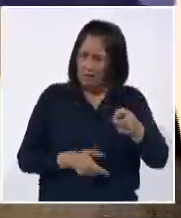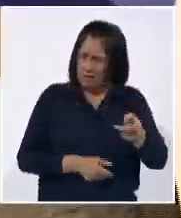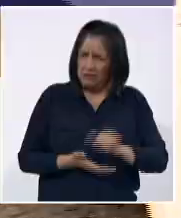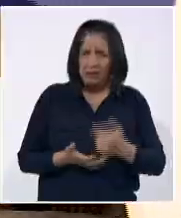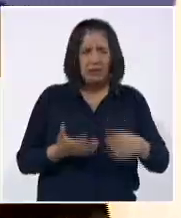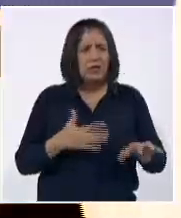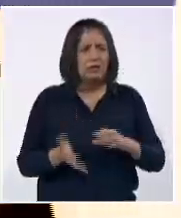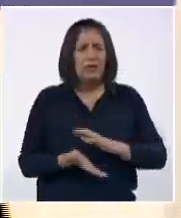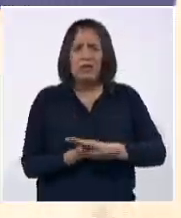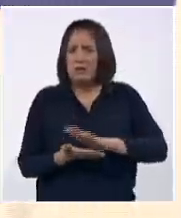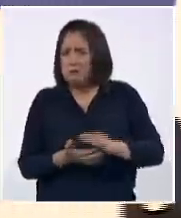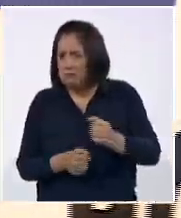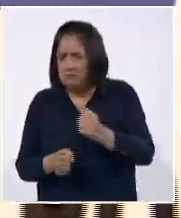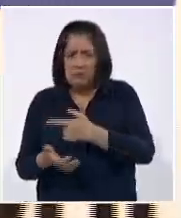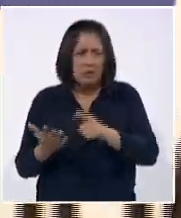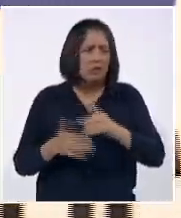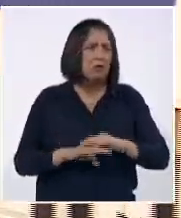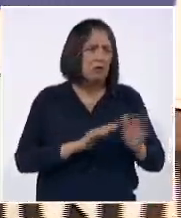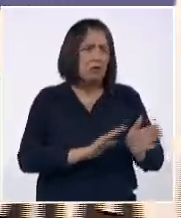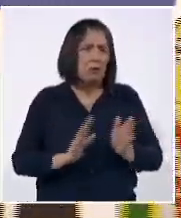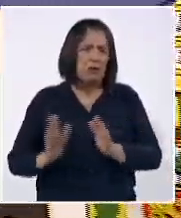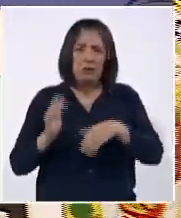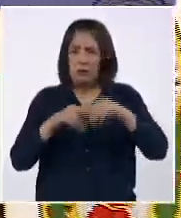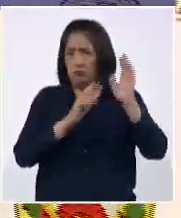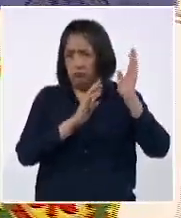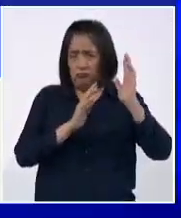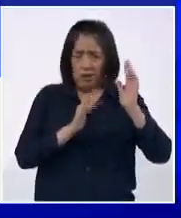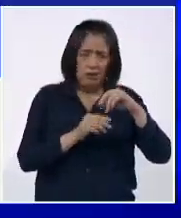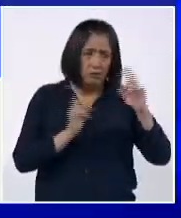al rubro de la limpieza y la organización de eventos.